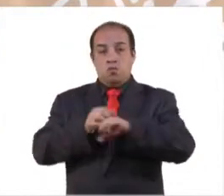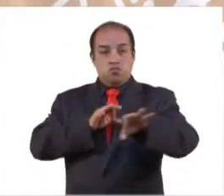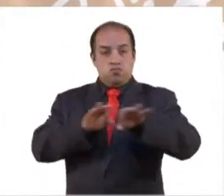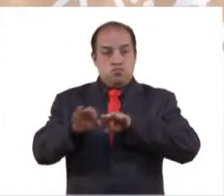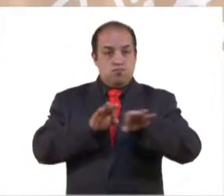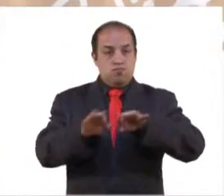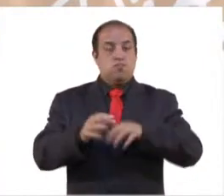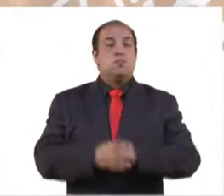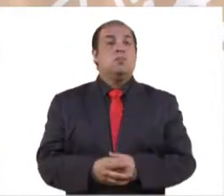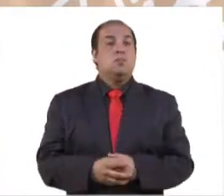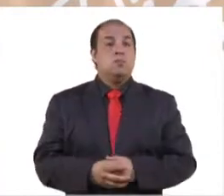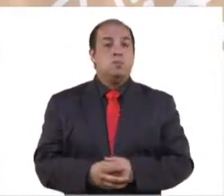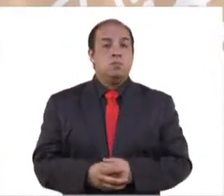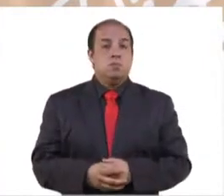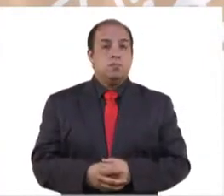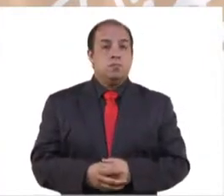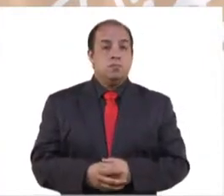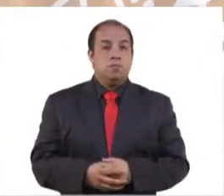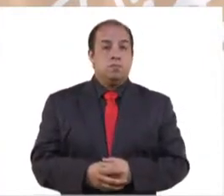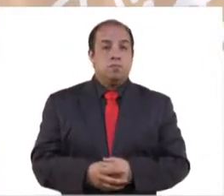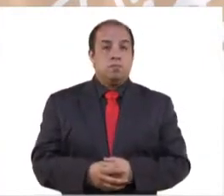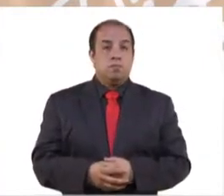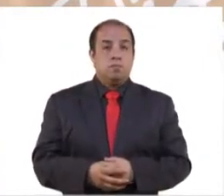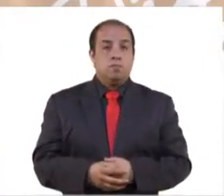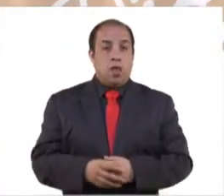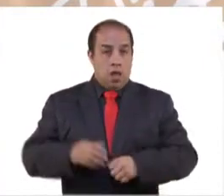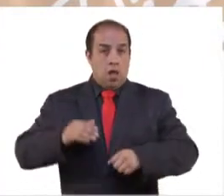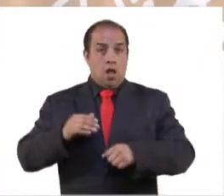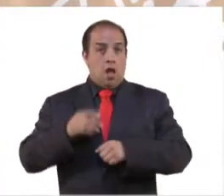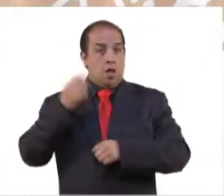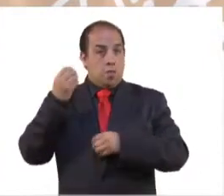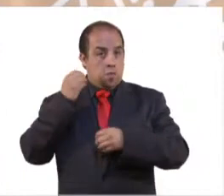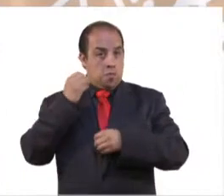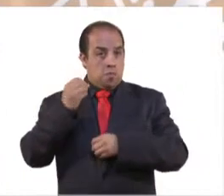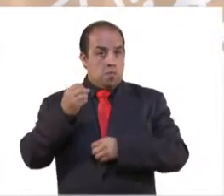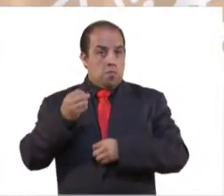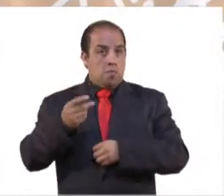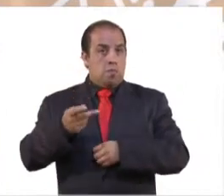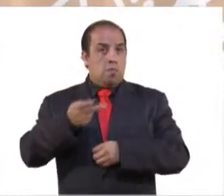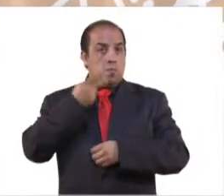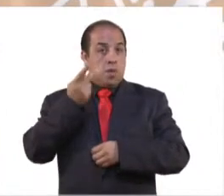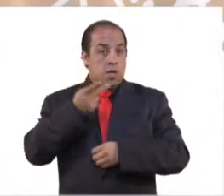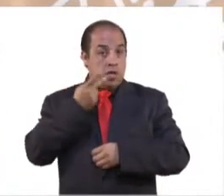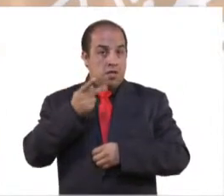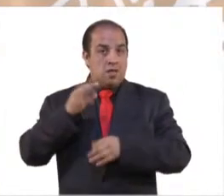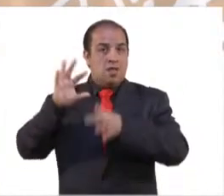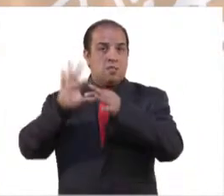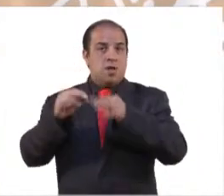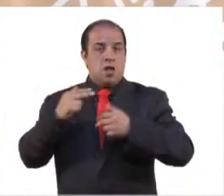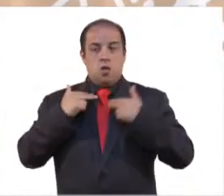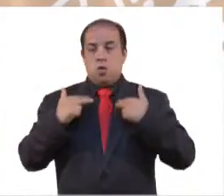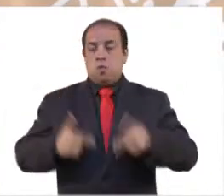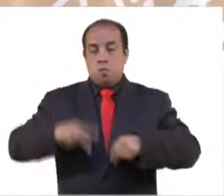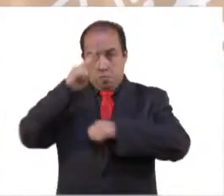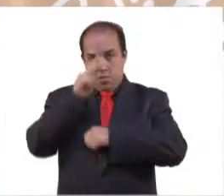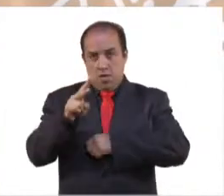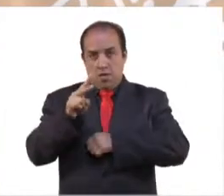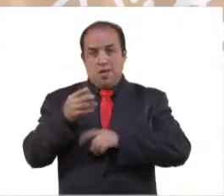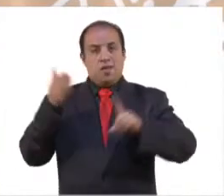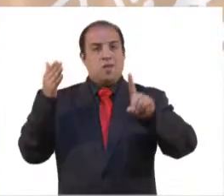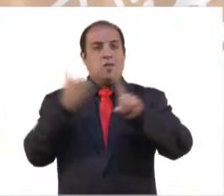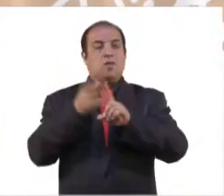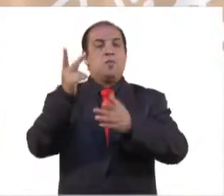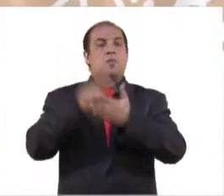en donde pone énfasis en lo que él llama el humanismo mexicano, que es la esencia del proyecto